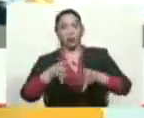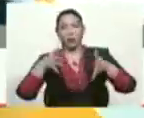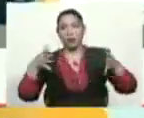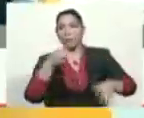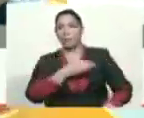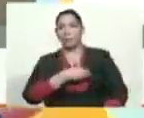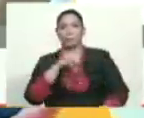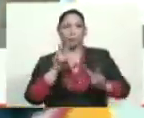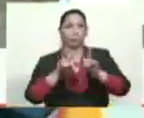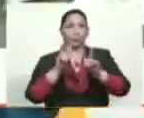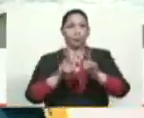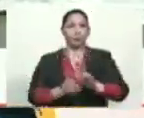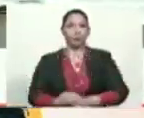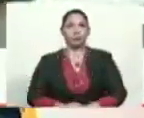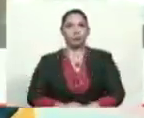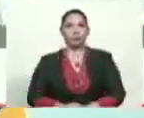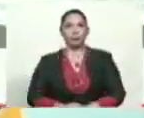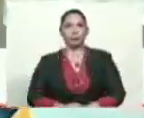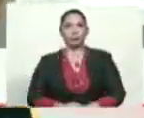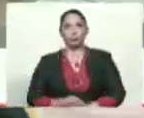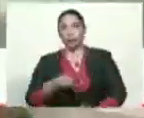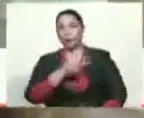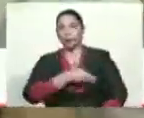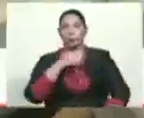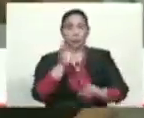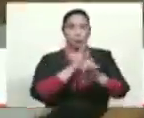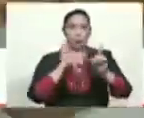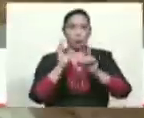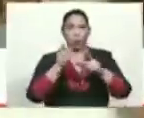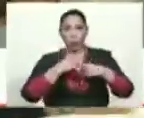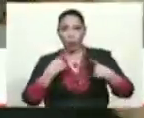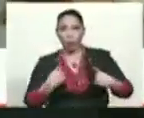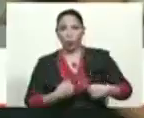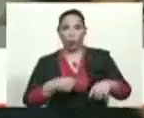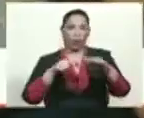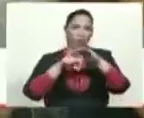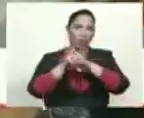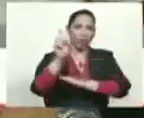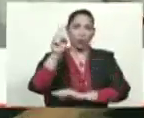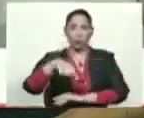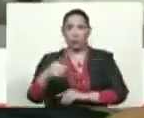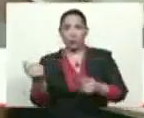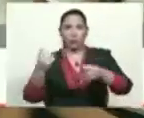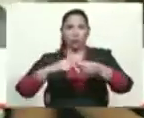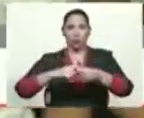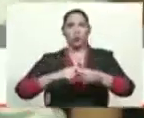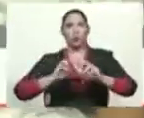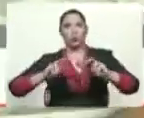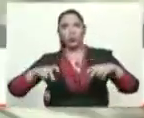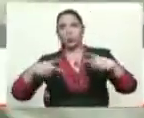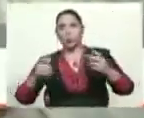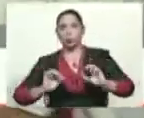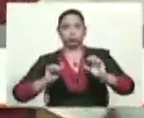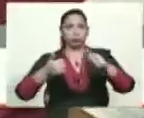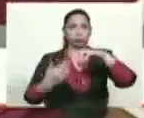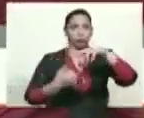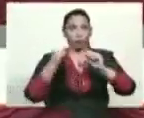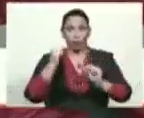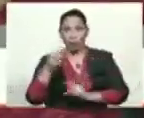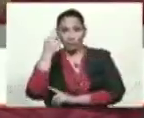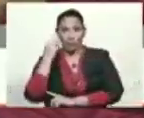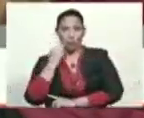vivienda venezuela la misión cultura corazón adentro involucrar para ese nuevo comienzo de la revolución